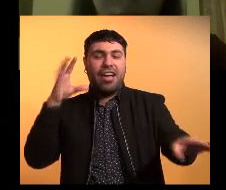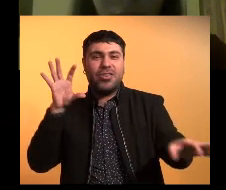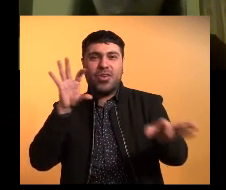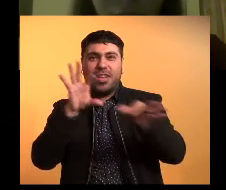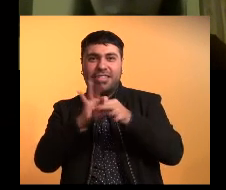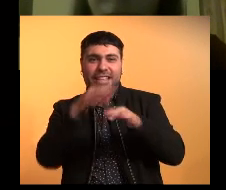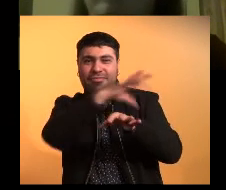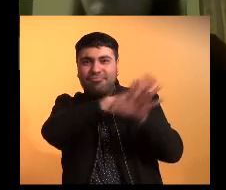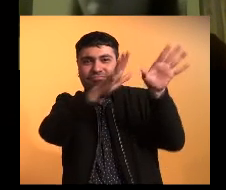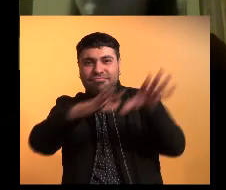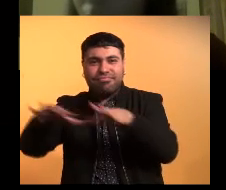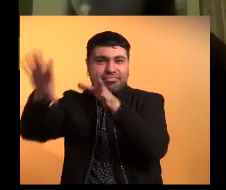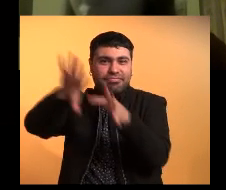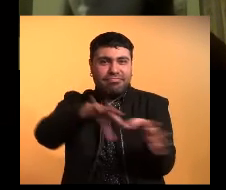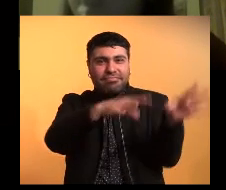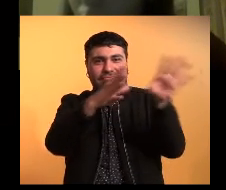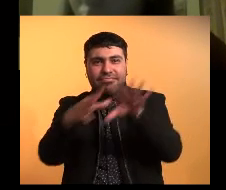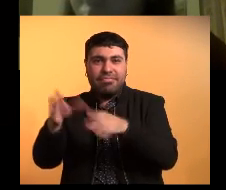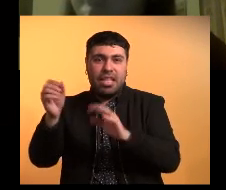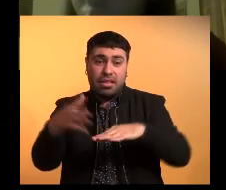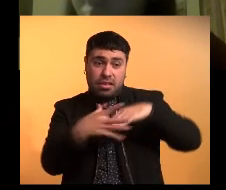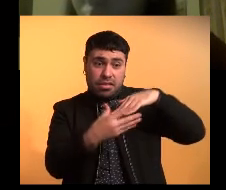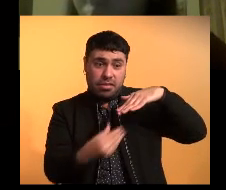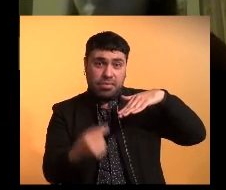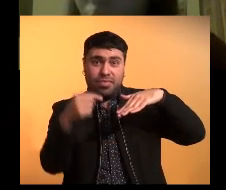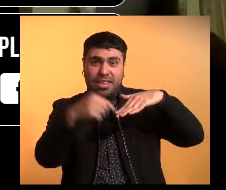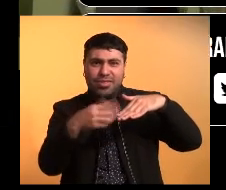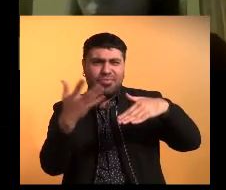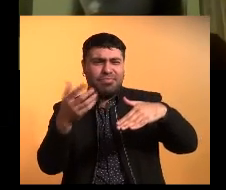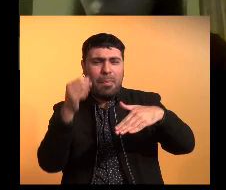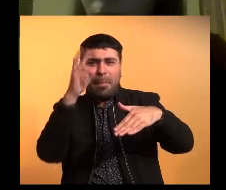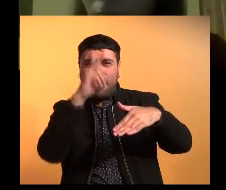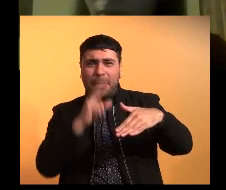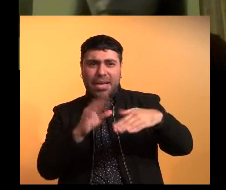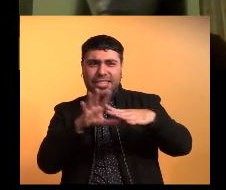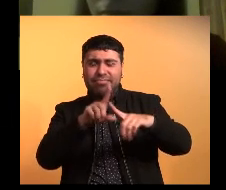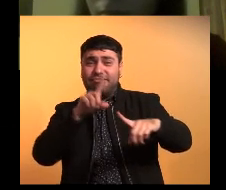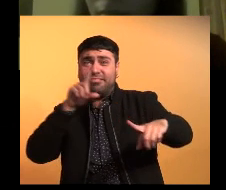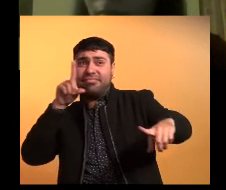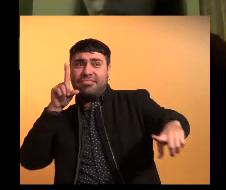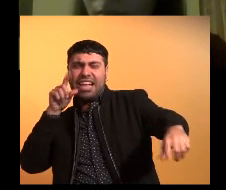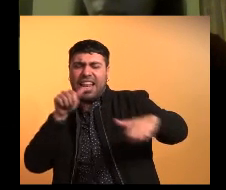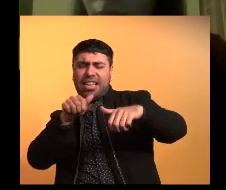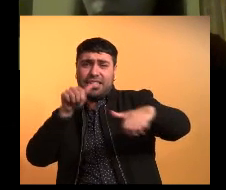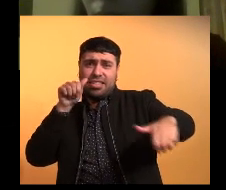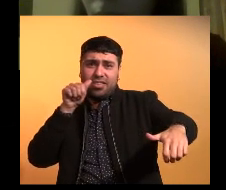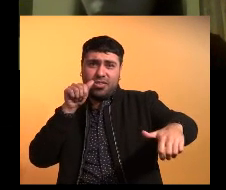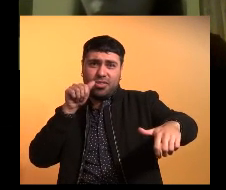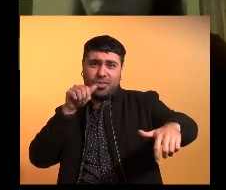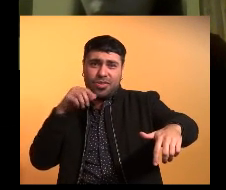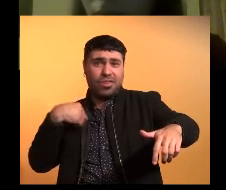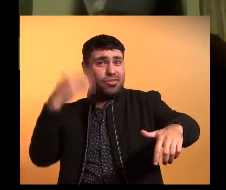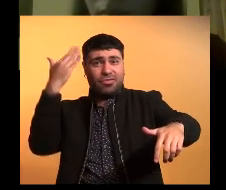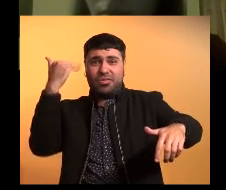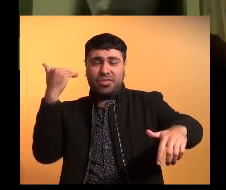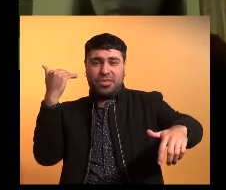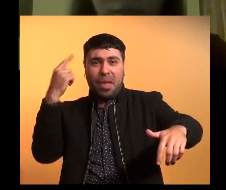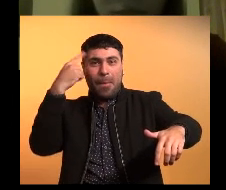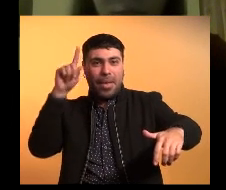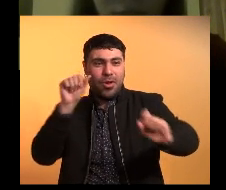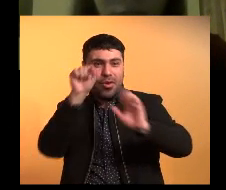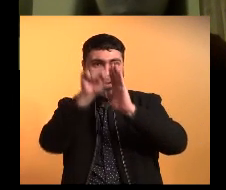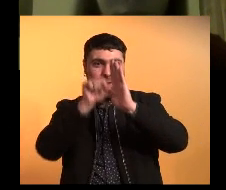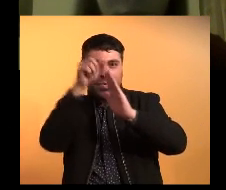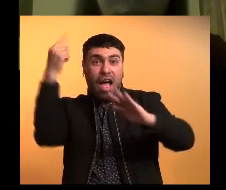recorridos virtuales con este territorio que a veces es tan ajeno, ¿cierto? Pero que la verdad es que a través de tus fotografías y tus videos hemos podido